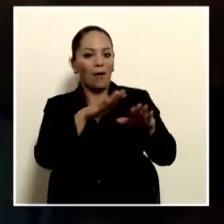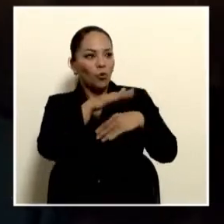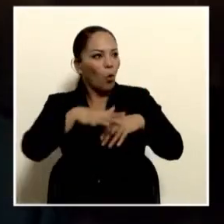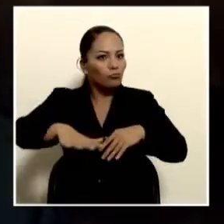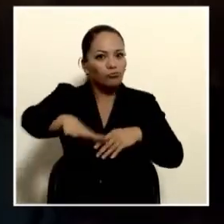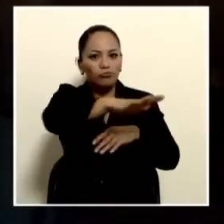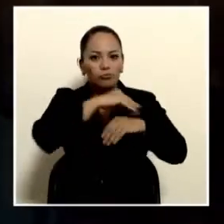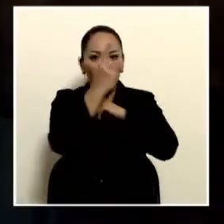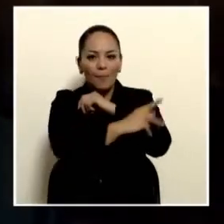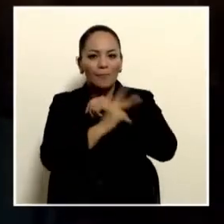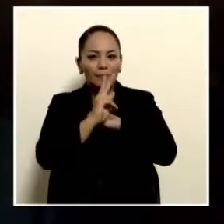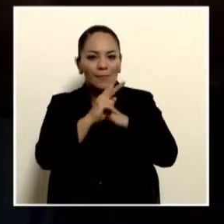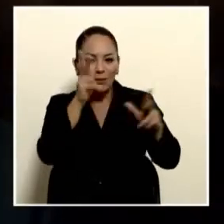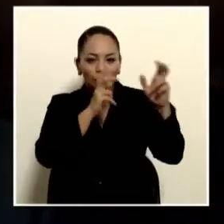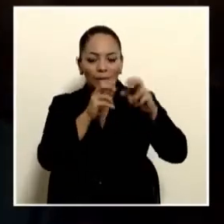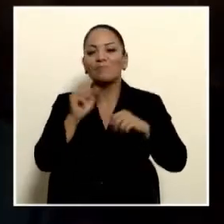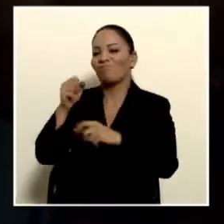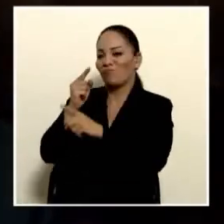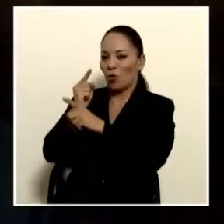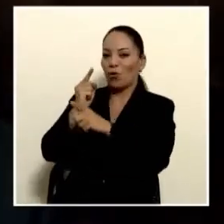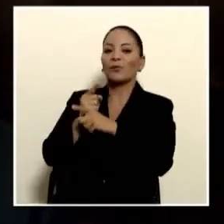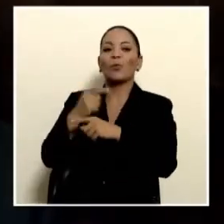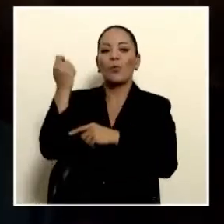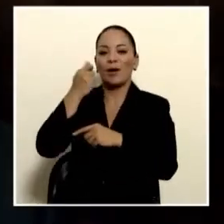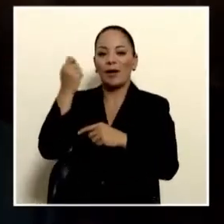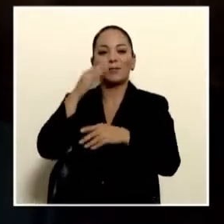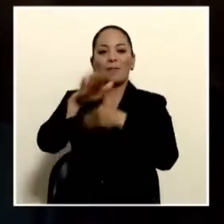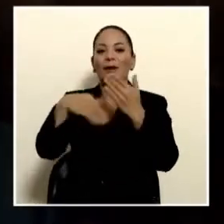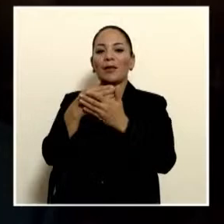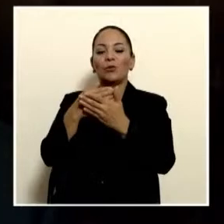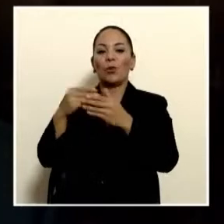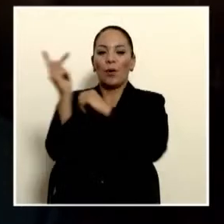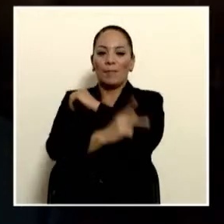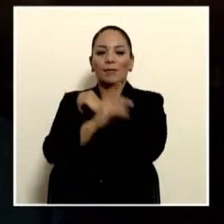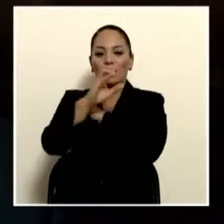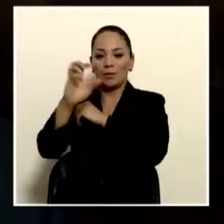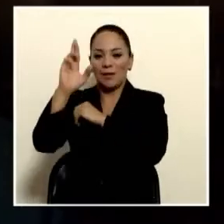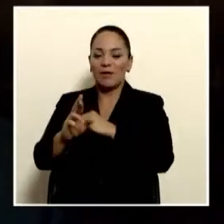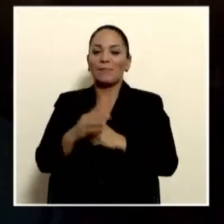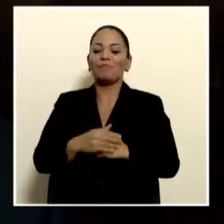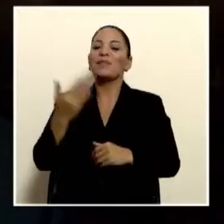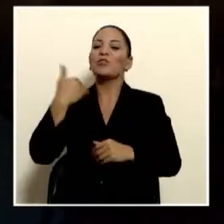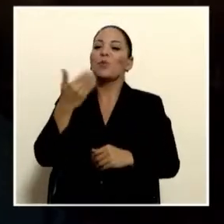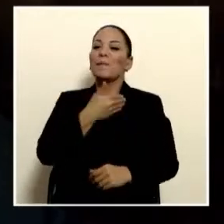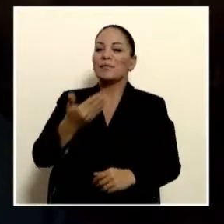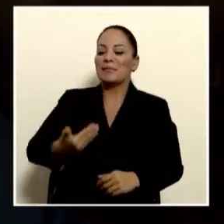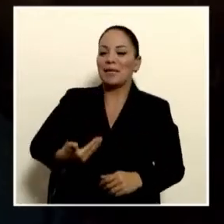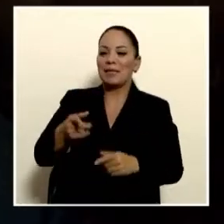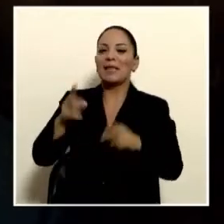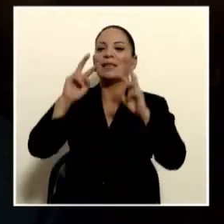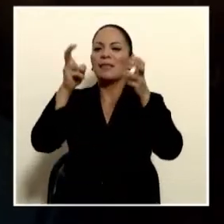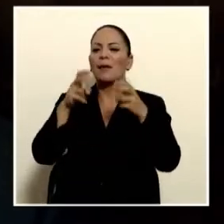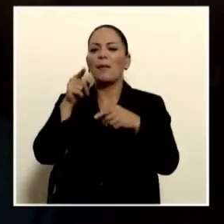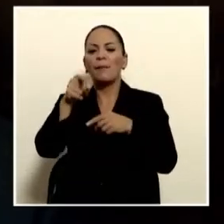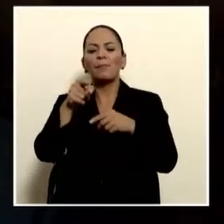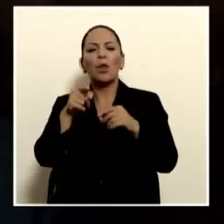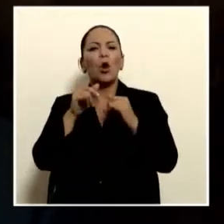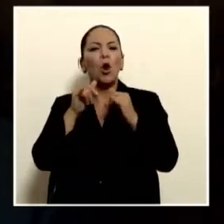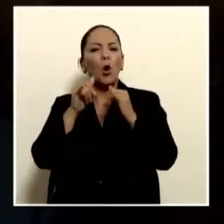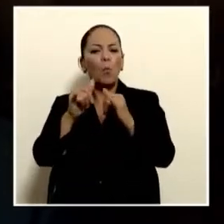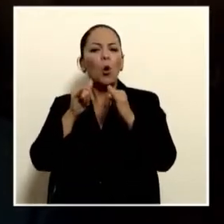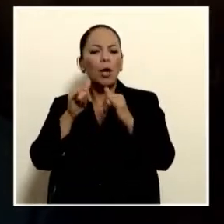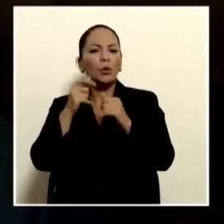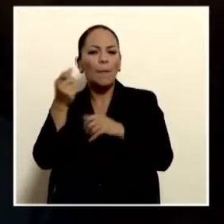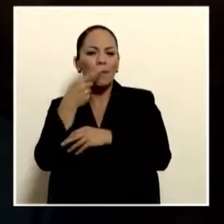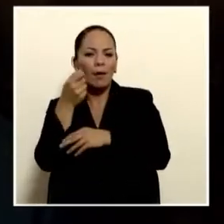¿va? Así es, correcto. Muchas gracias de Guanacaste para todo el territorio nacional. Señor presidente, en el tema de homologación de